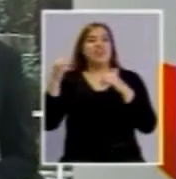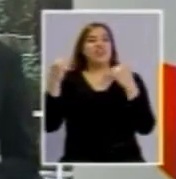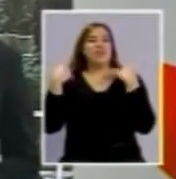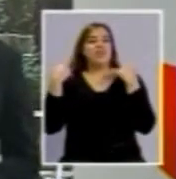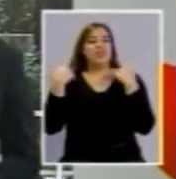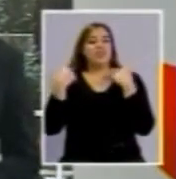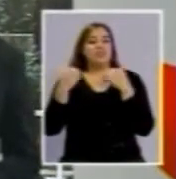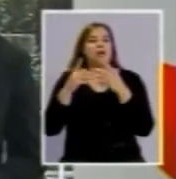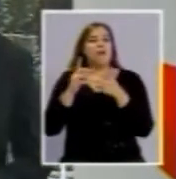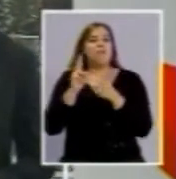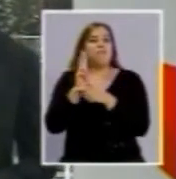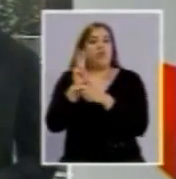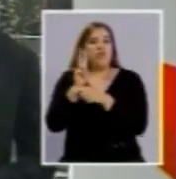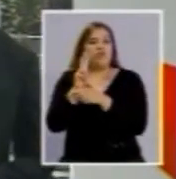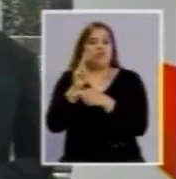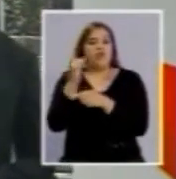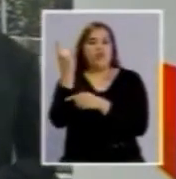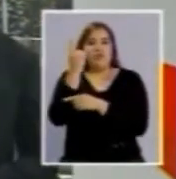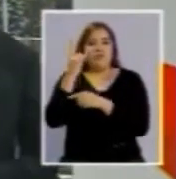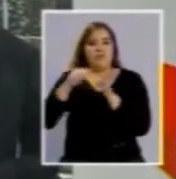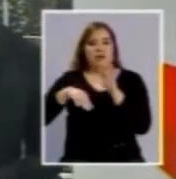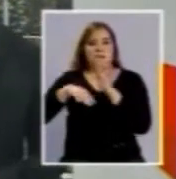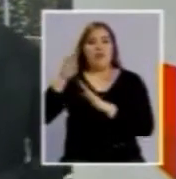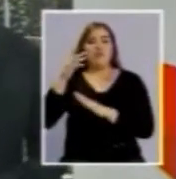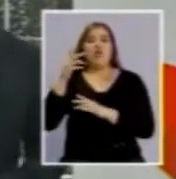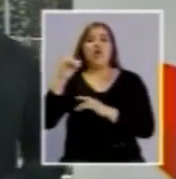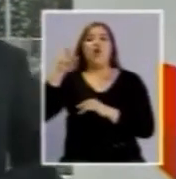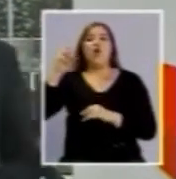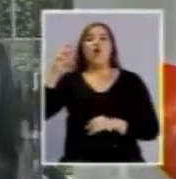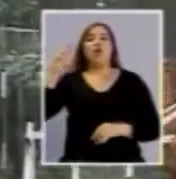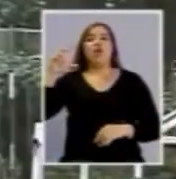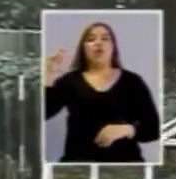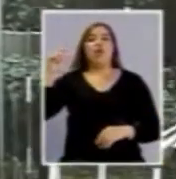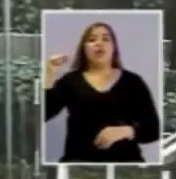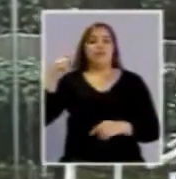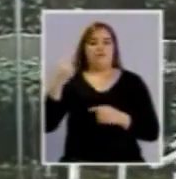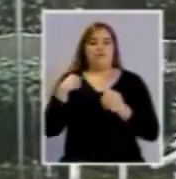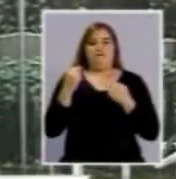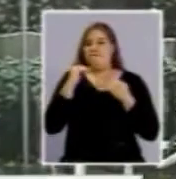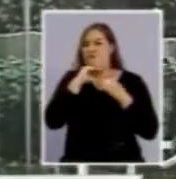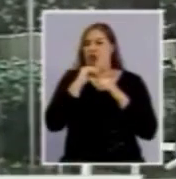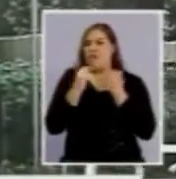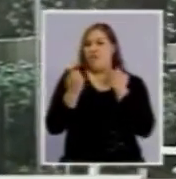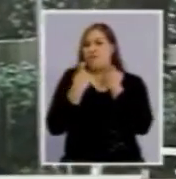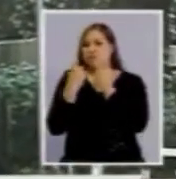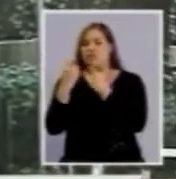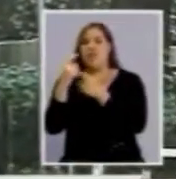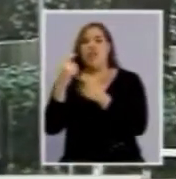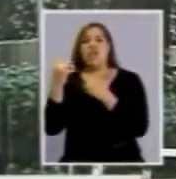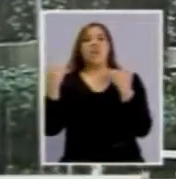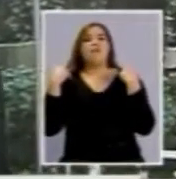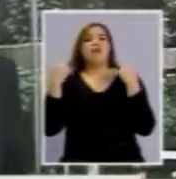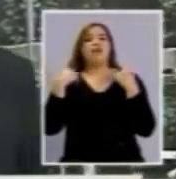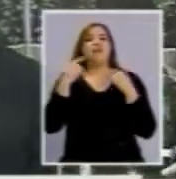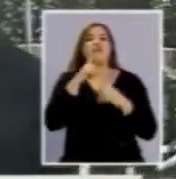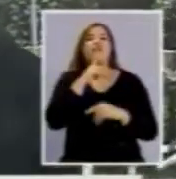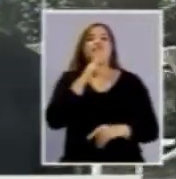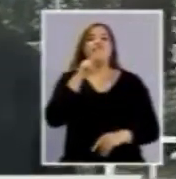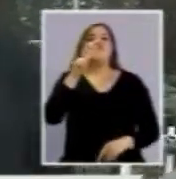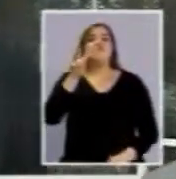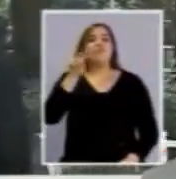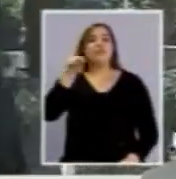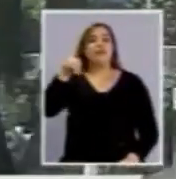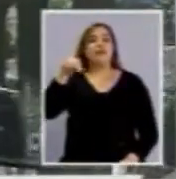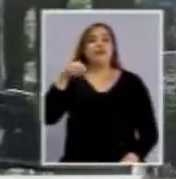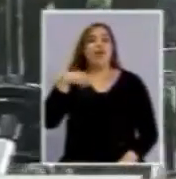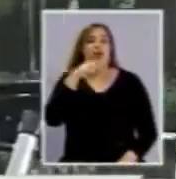la Universidad Mayor, Jorge Cancino. Gonzalo. Sí, Carola, me vine rápidamente acá al gimnasio de TVN. Ustedes pueden ver, plena hora